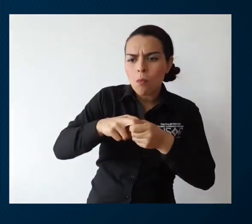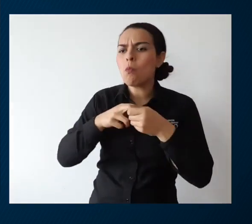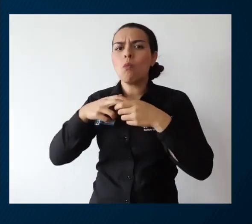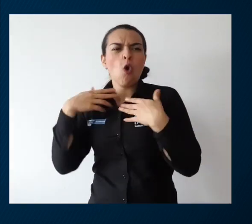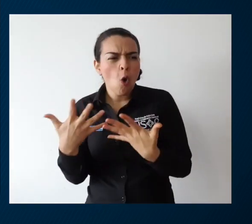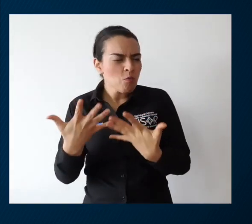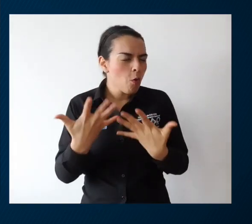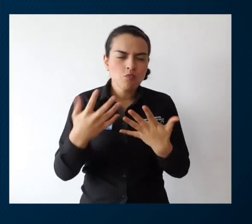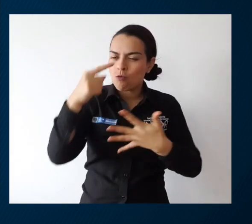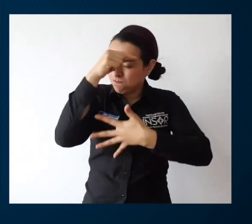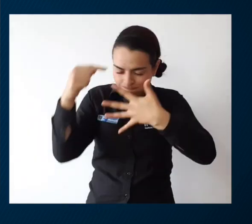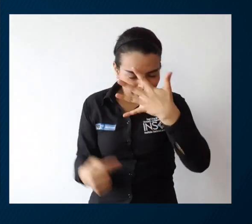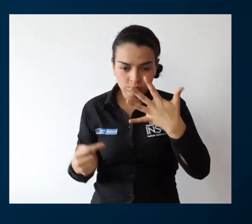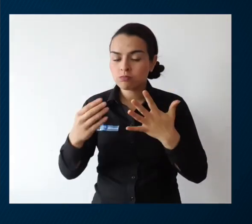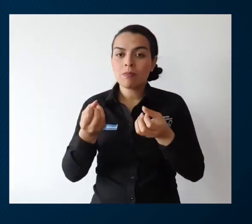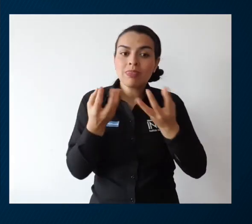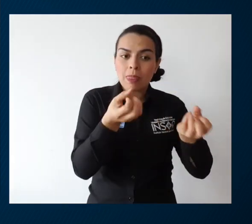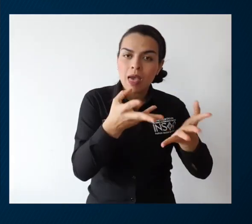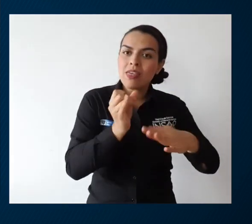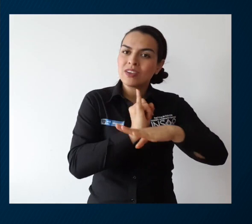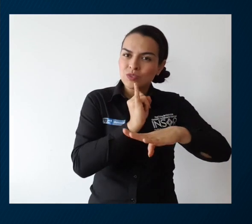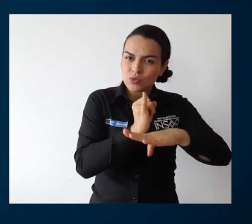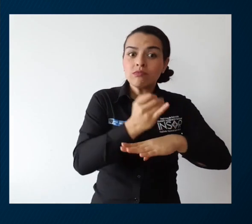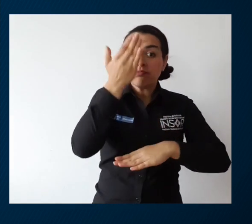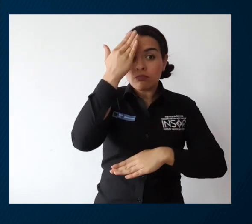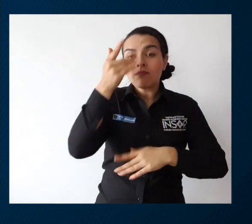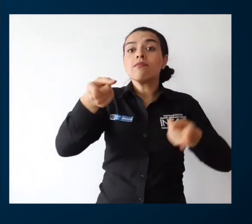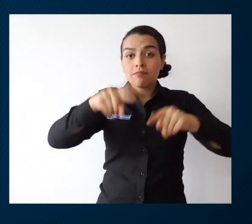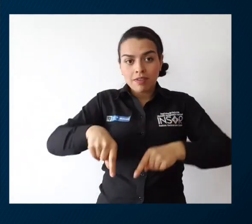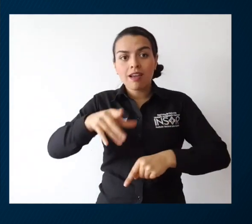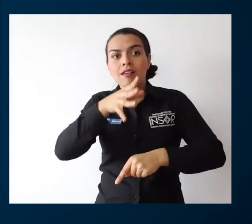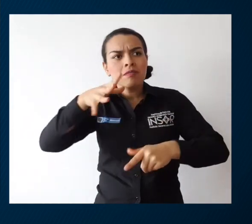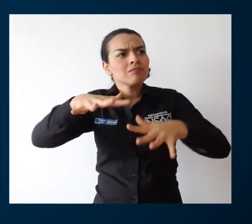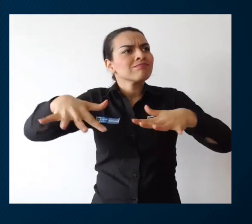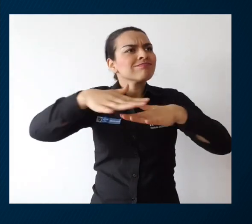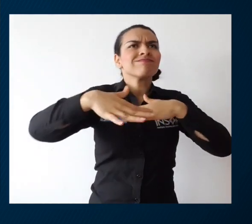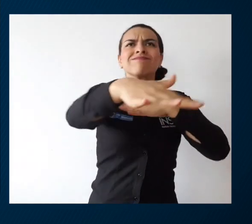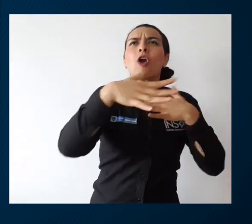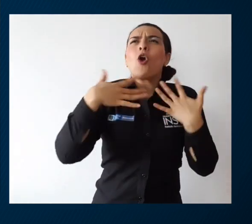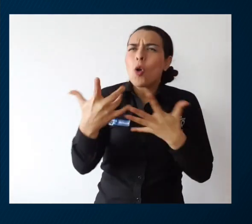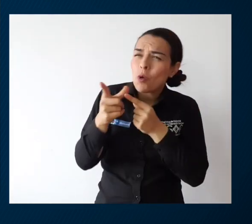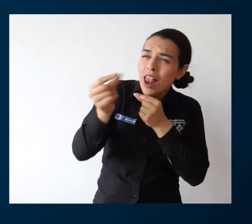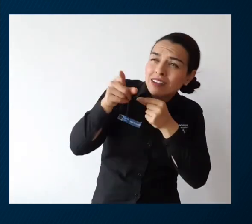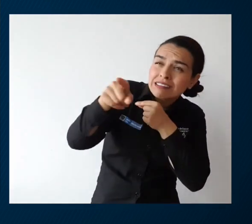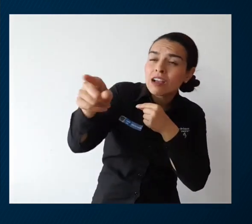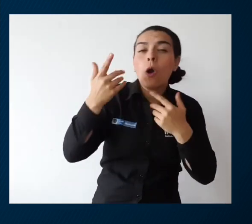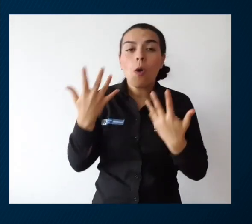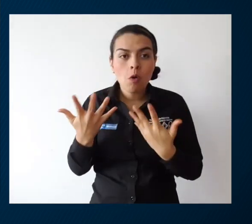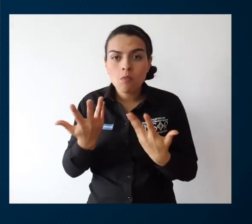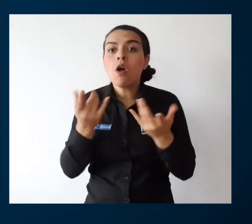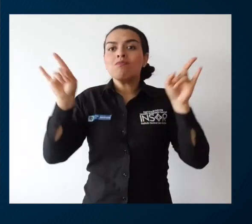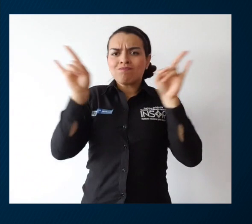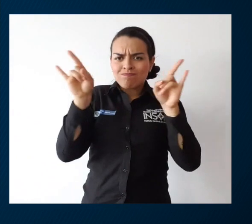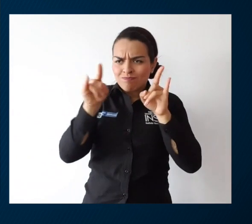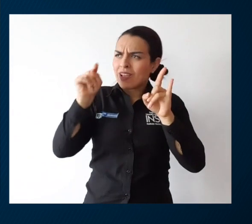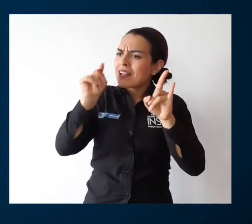¿Qué hacer con el PTA? ¿Cómo llegar con material a las instituciones educativas en la ruralidad y en la ruralidad dispersa? ¿Cómo abordar el tema de